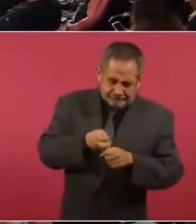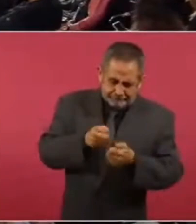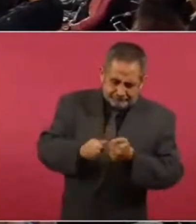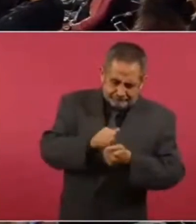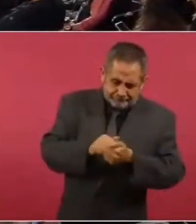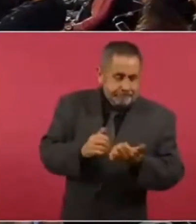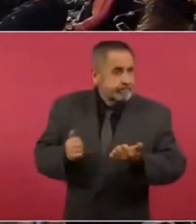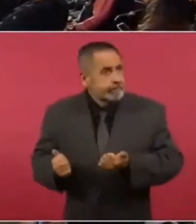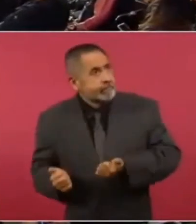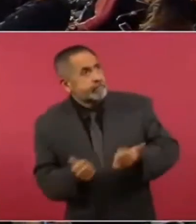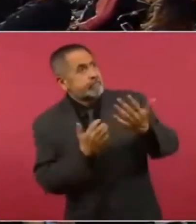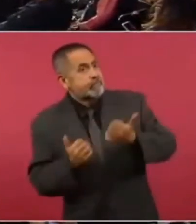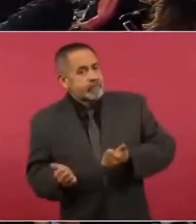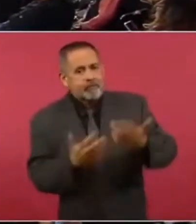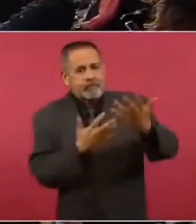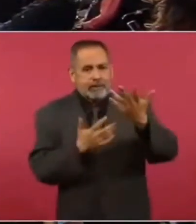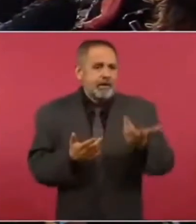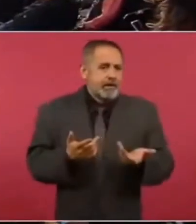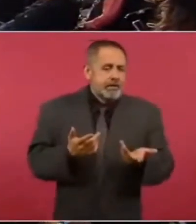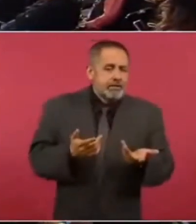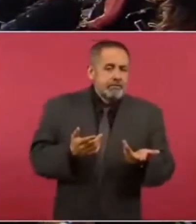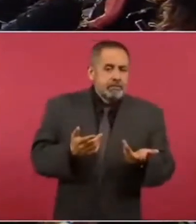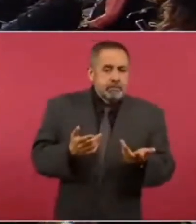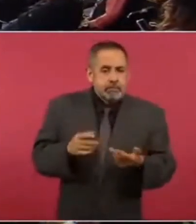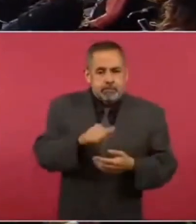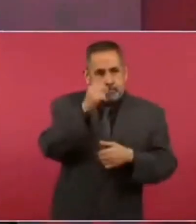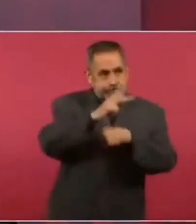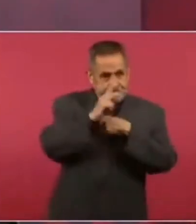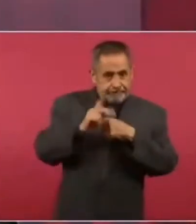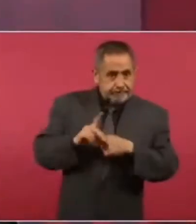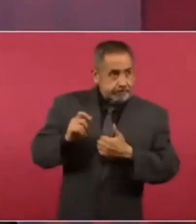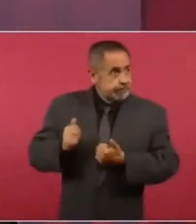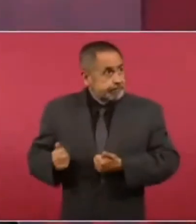porque la cerveza lleva mucha agua.